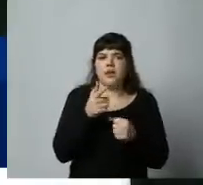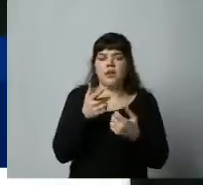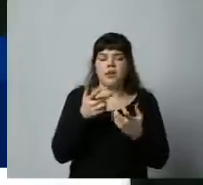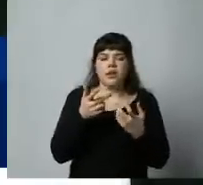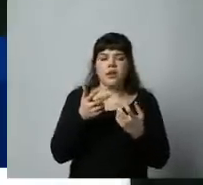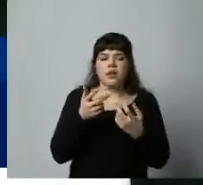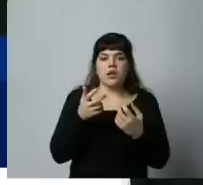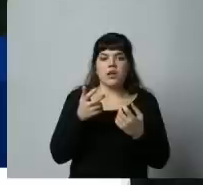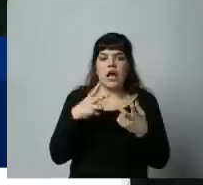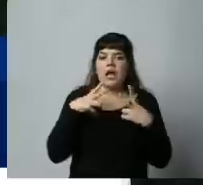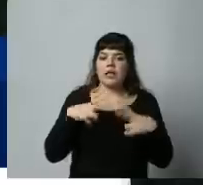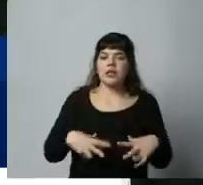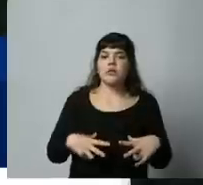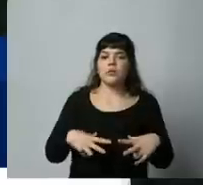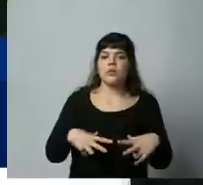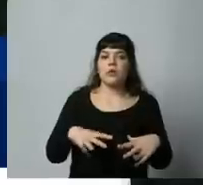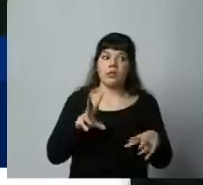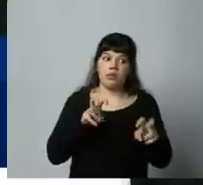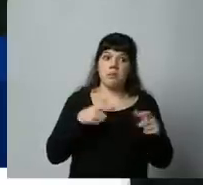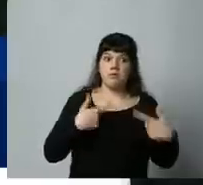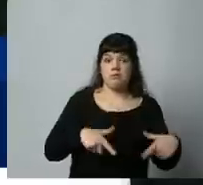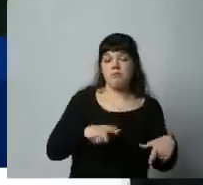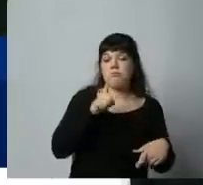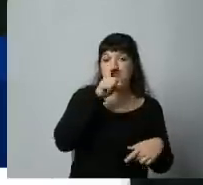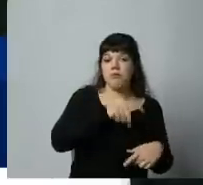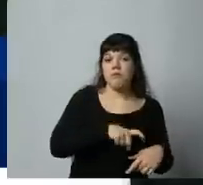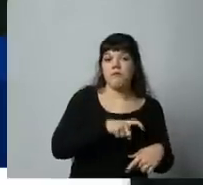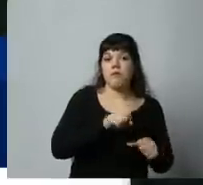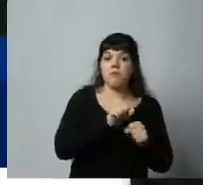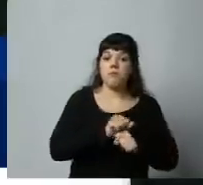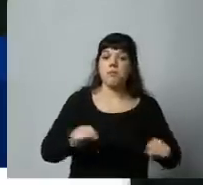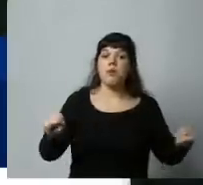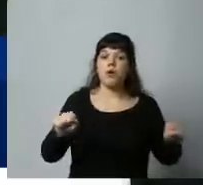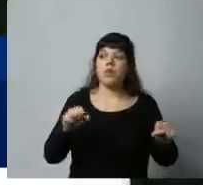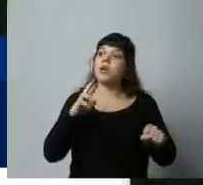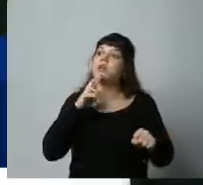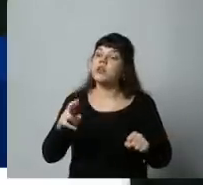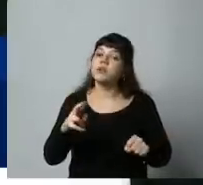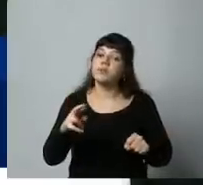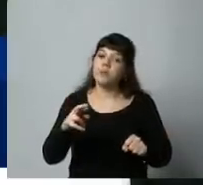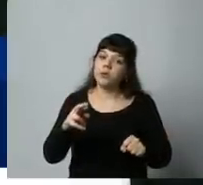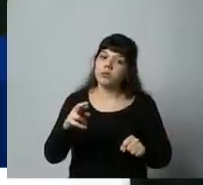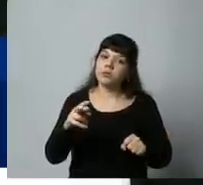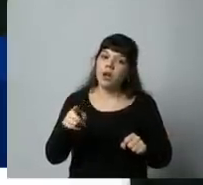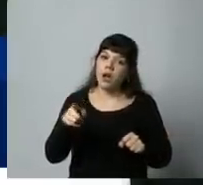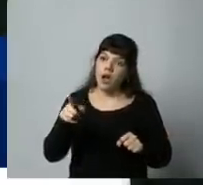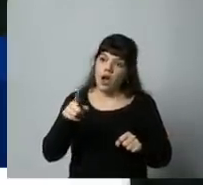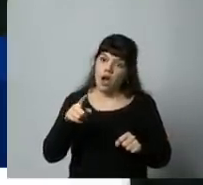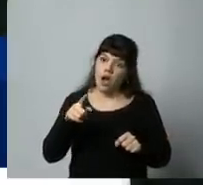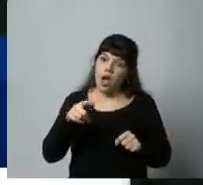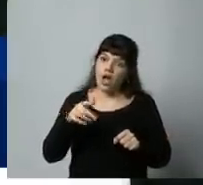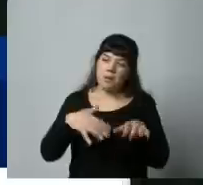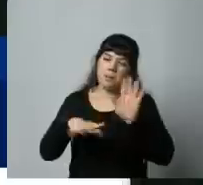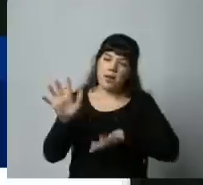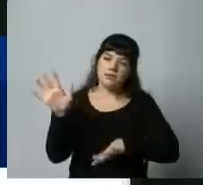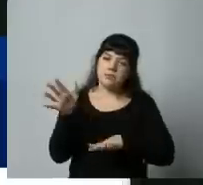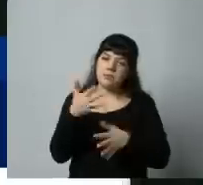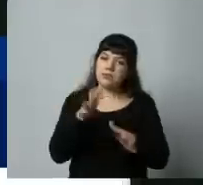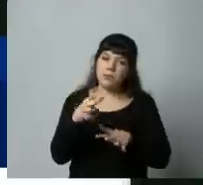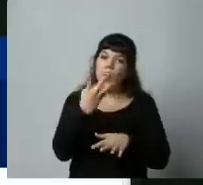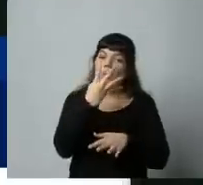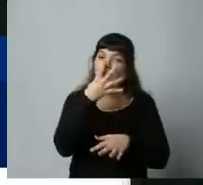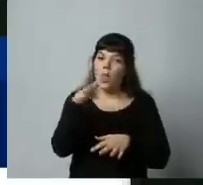desde eh la intendencia de Montevideo poder dar respuesta como bien Tú decías hay más de